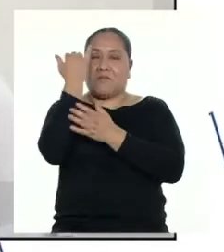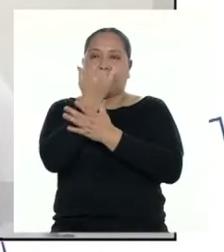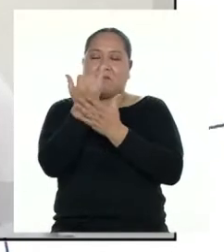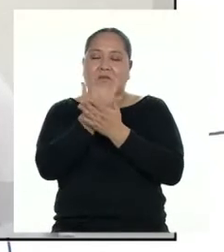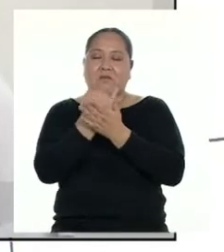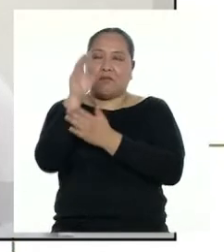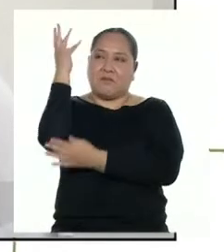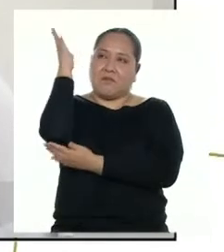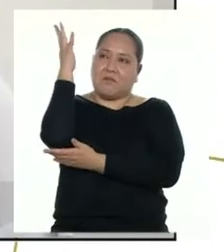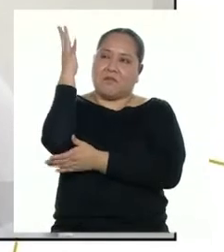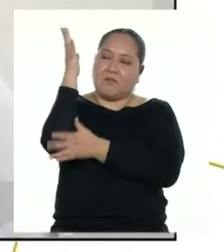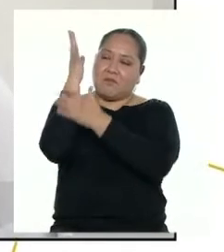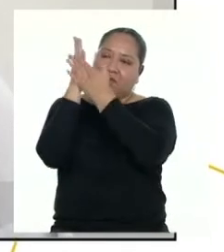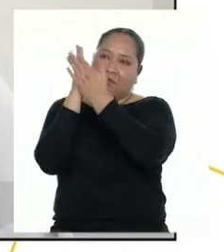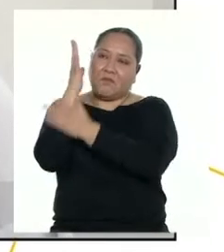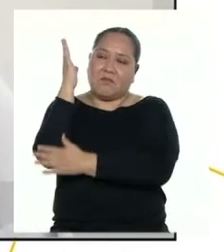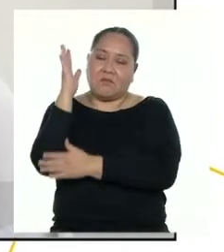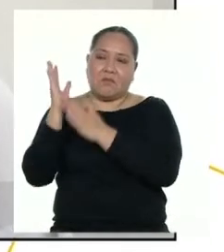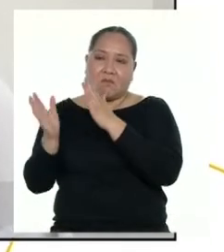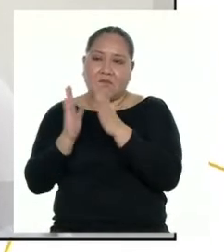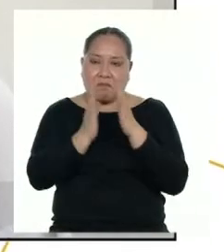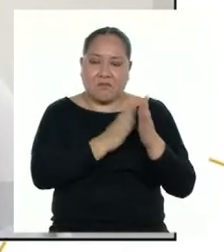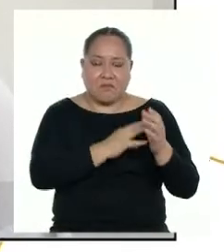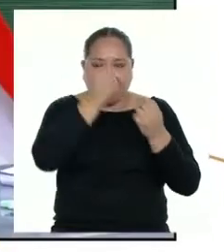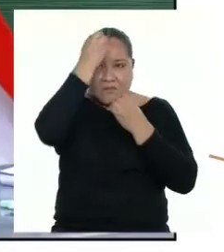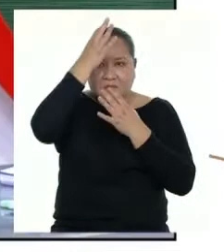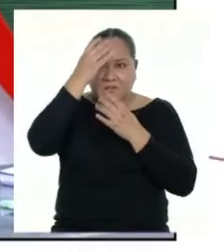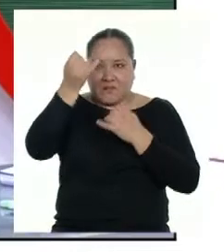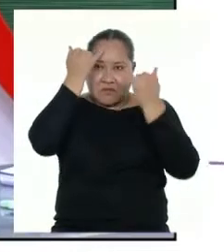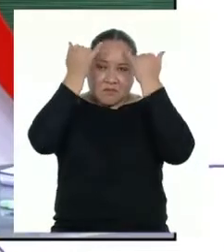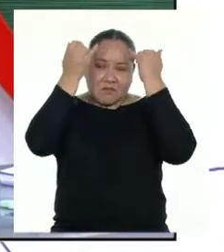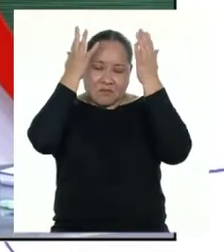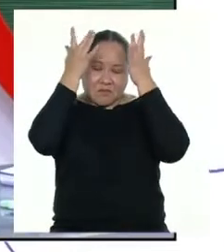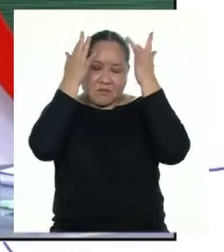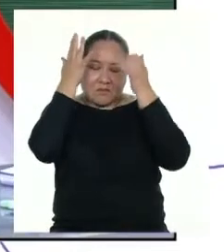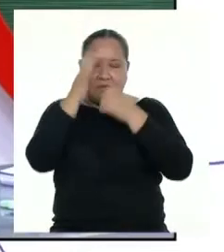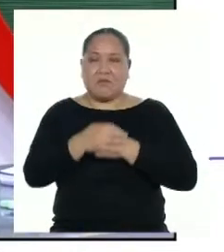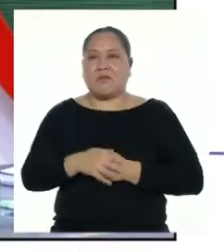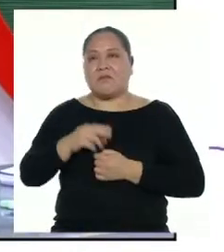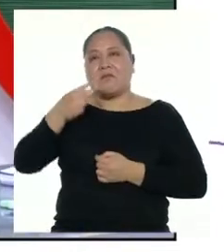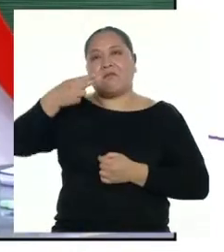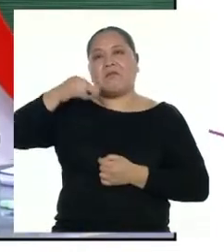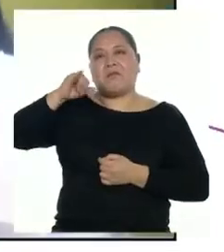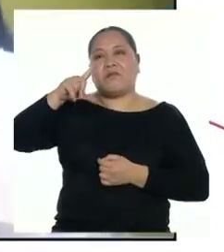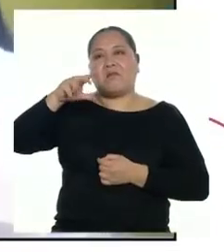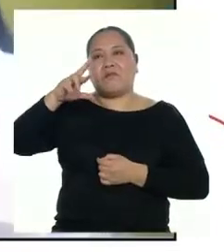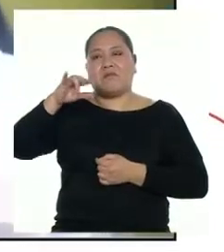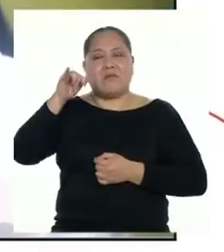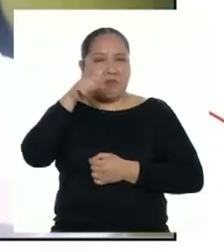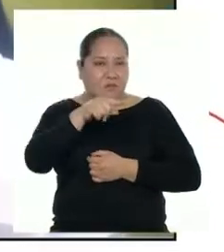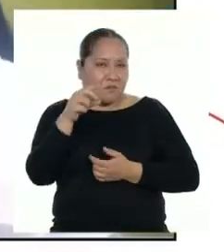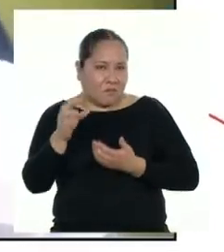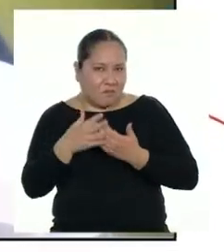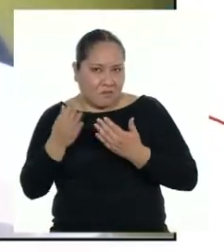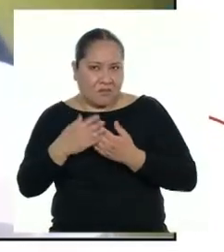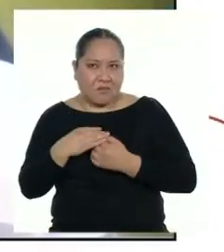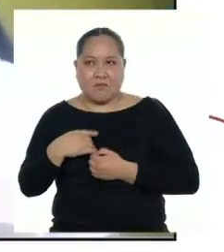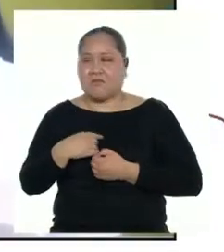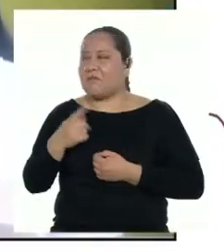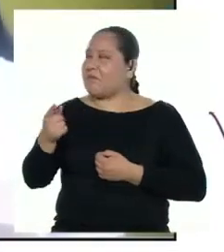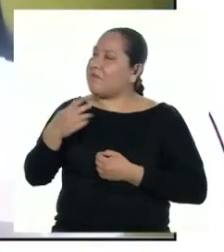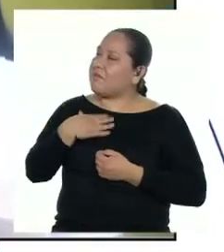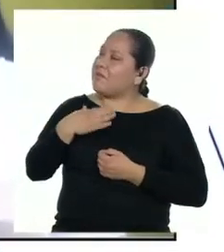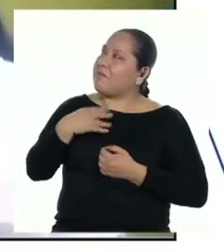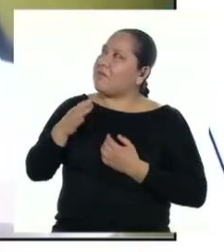árbol y organizamos la información creativamente. Hilary, ¿es lo que se te hizo más fácil? Lo que se me hizo más